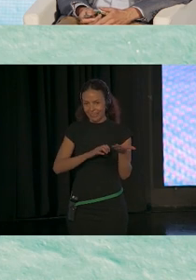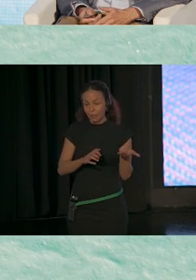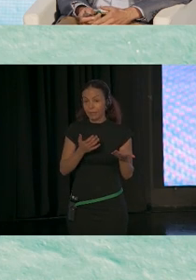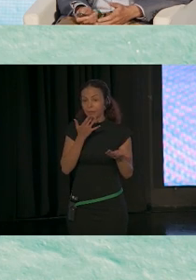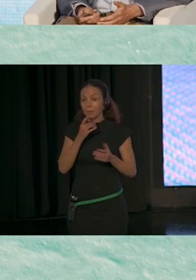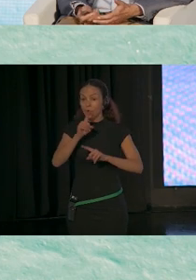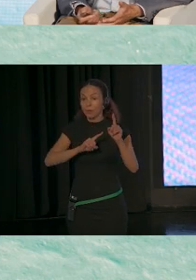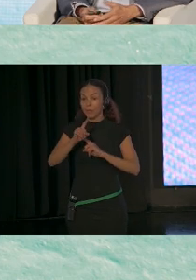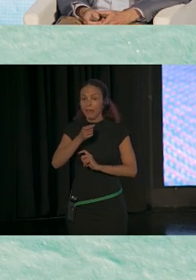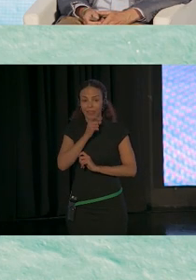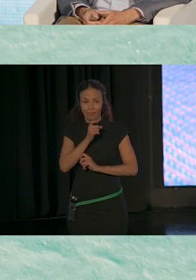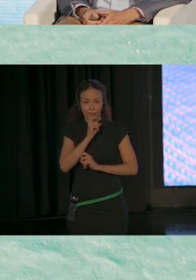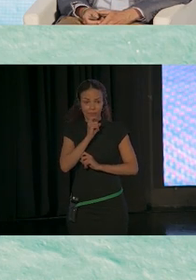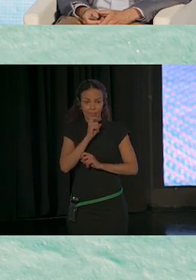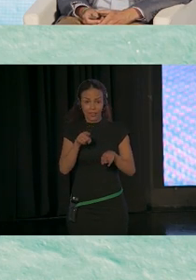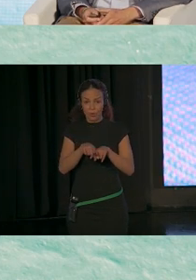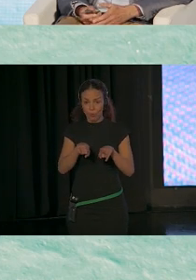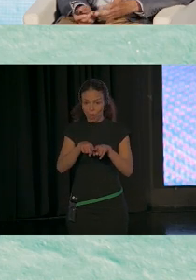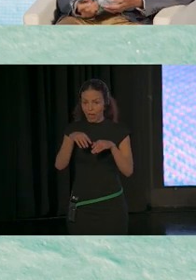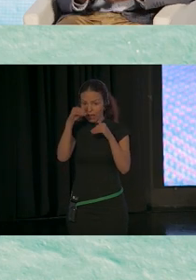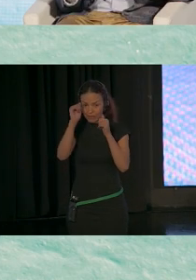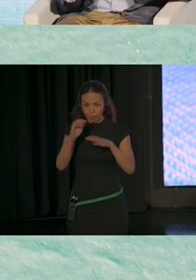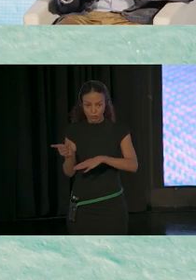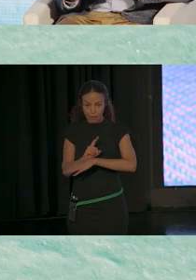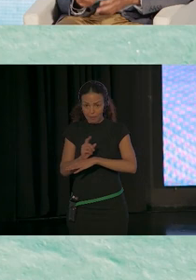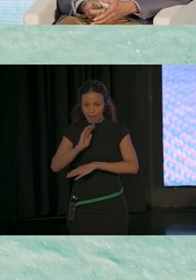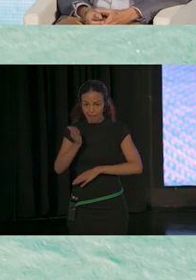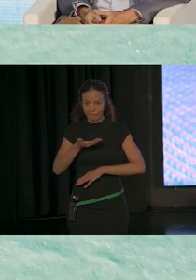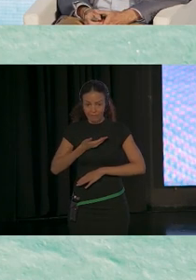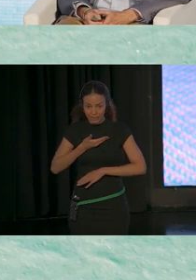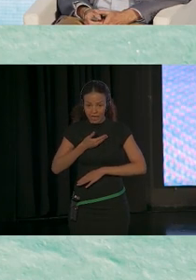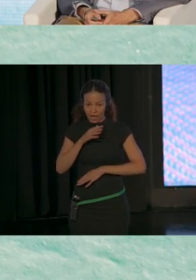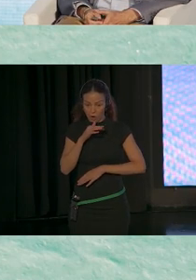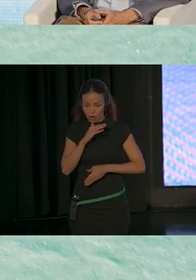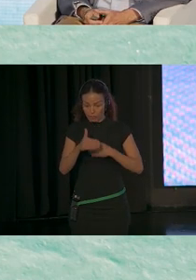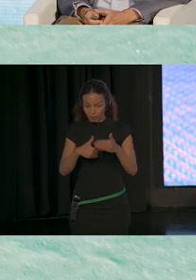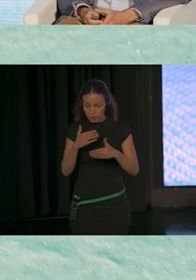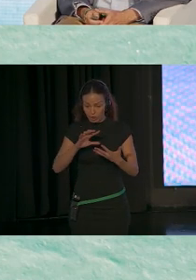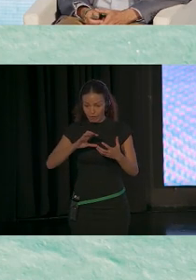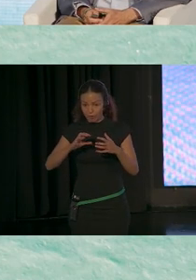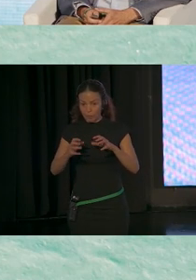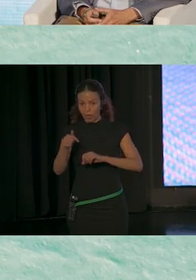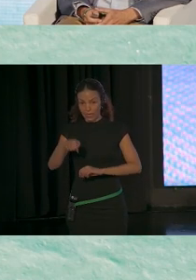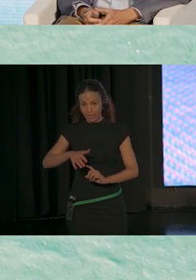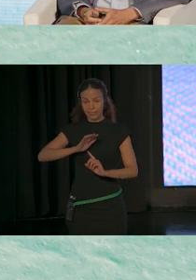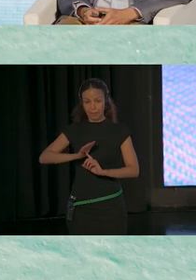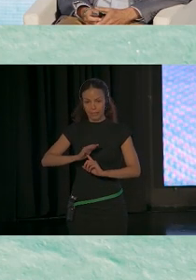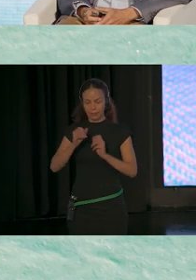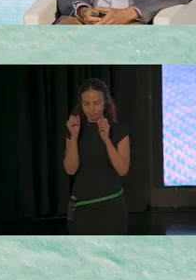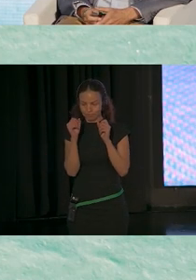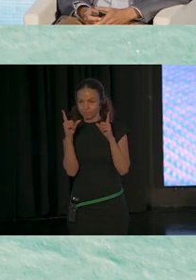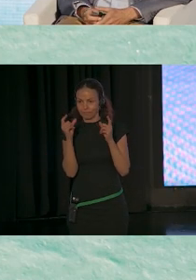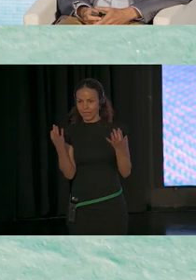los que nos atañen en la atención temprana y en concreto en este proceso de transformación en Castilla-La Mancha, lo que vimos es que la